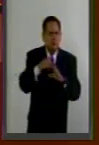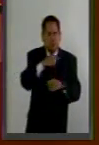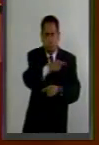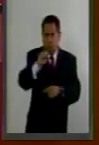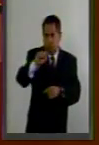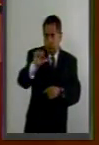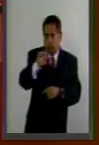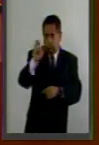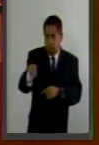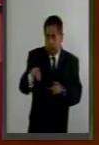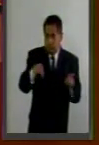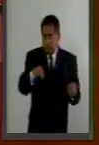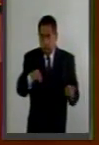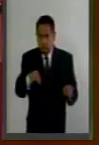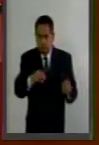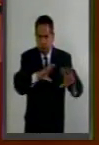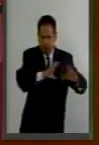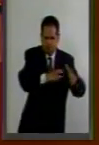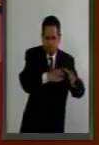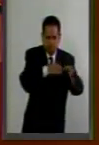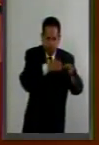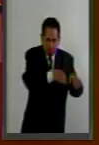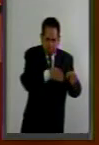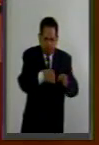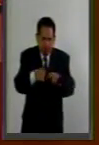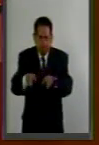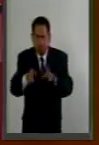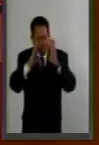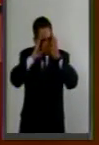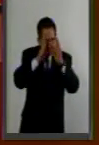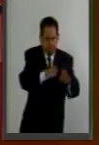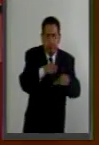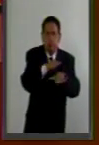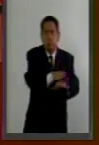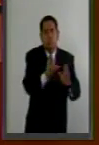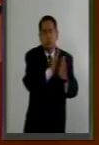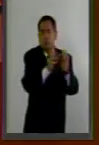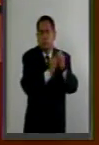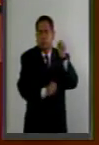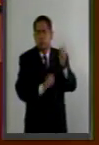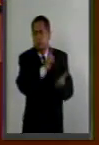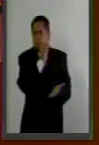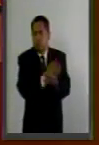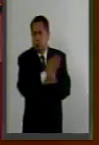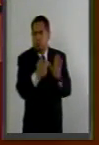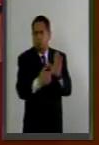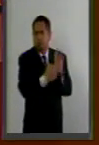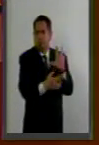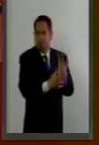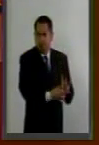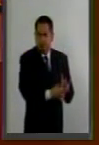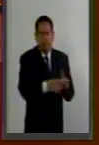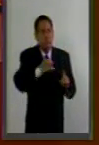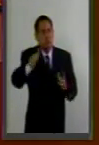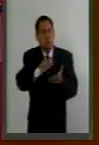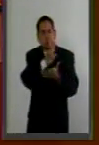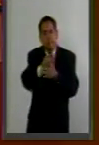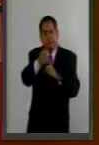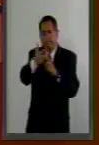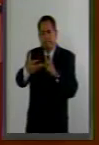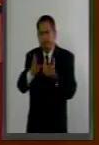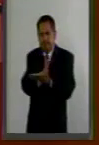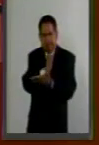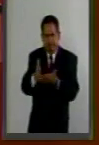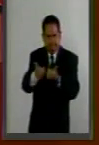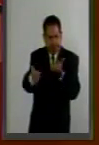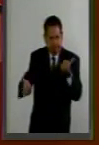de Justicia en cuestiones estrictamente constitucionales. Este ejercicio tuvo un impacto muy limitado.